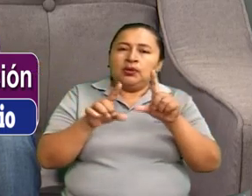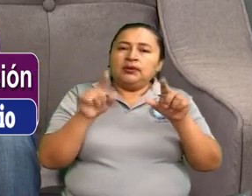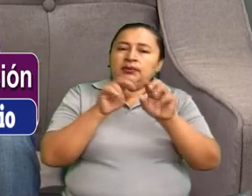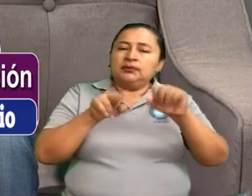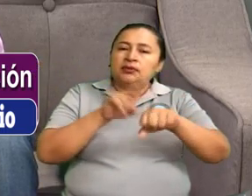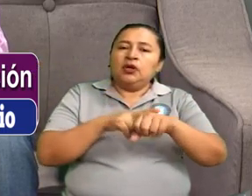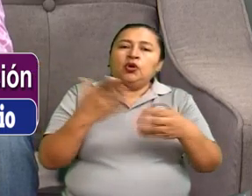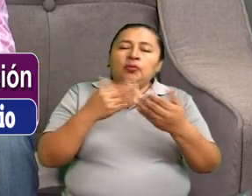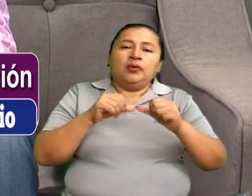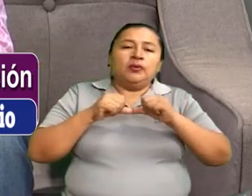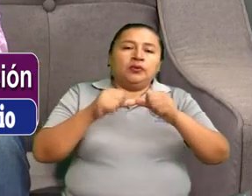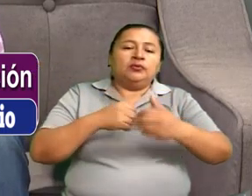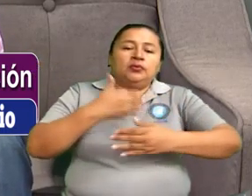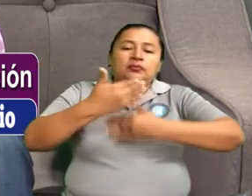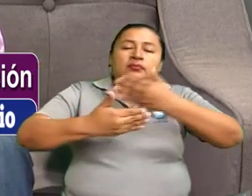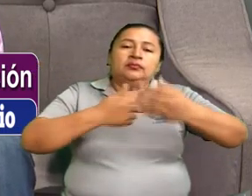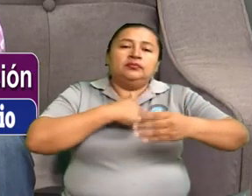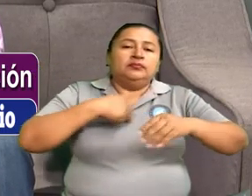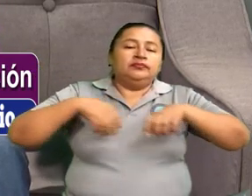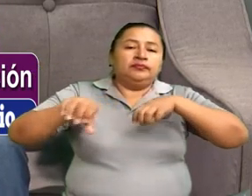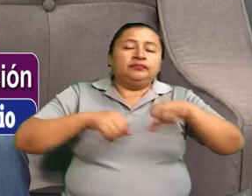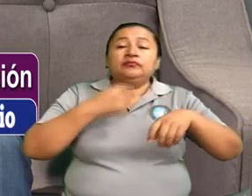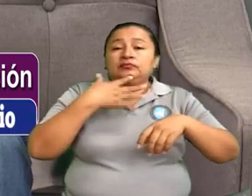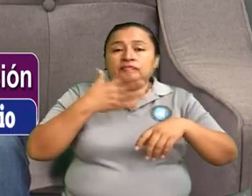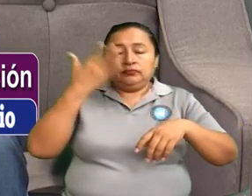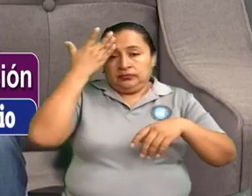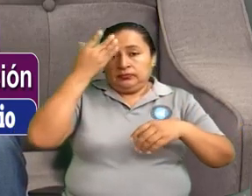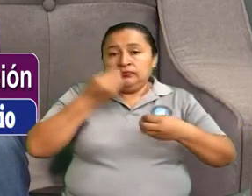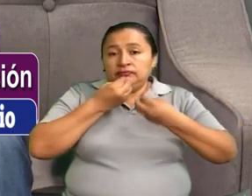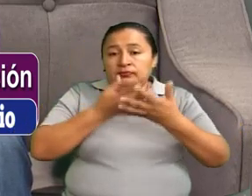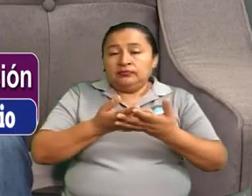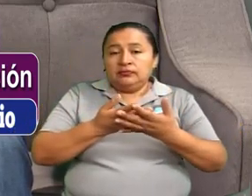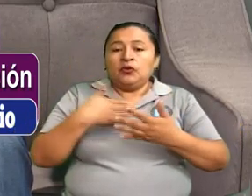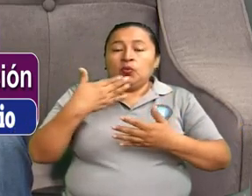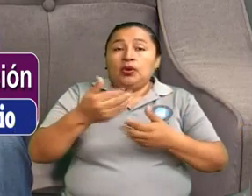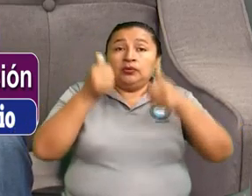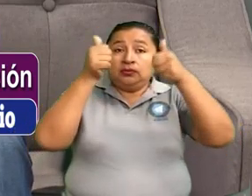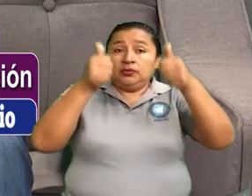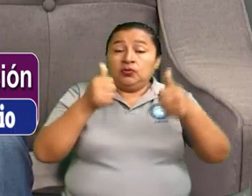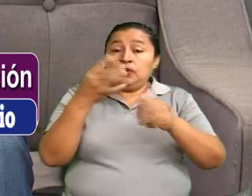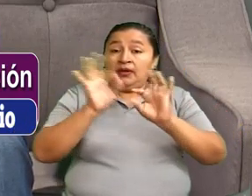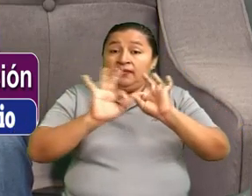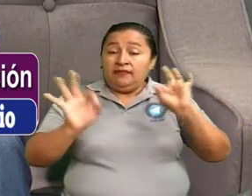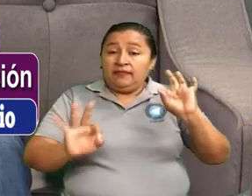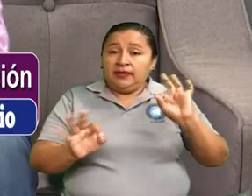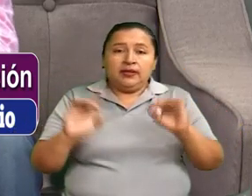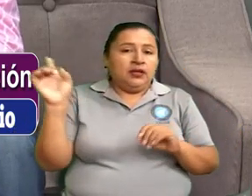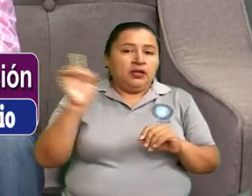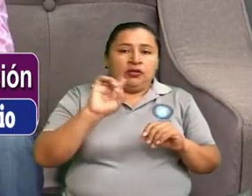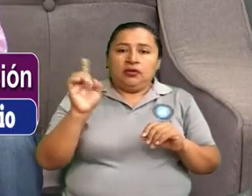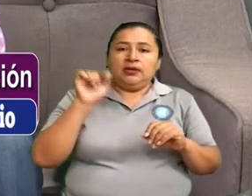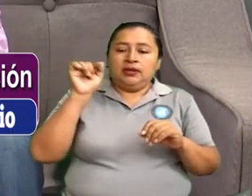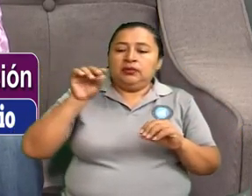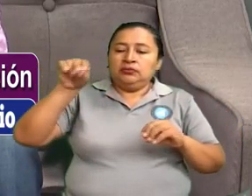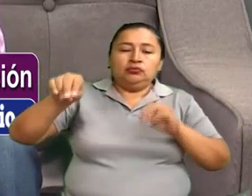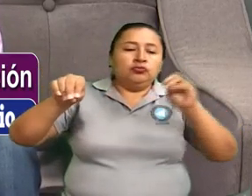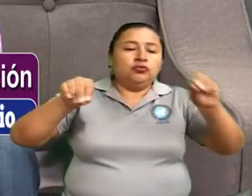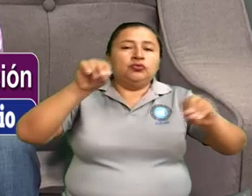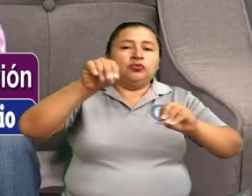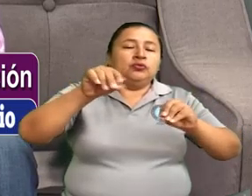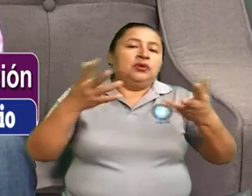van a continuar desarrollando estas actividades, porque también eso hay que decirlo, cuando se anuncia una feria, no es que ubican nada